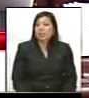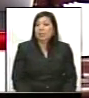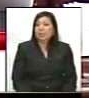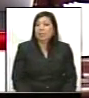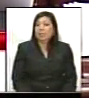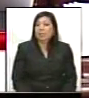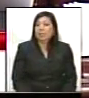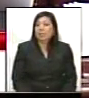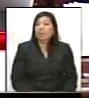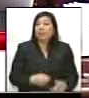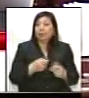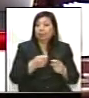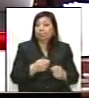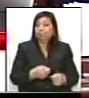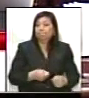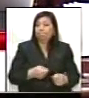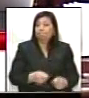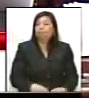agraria